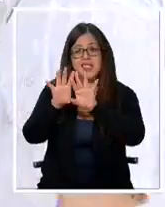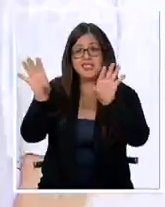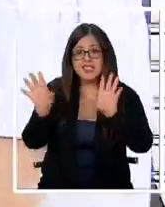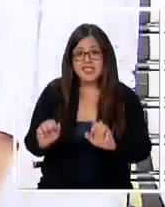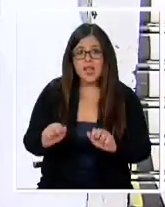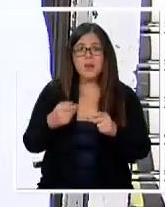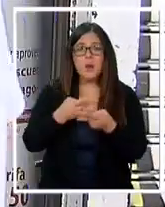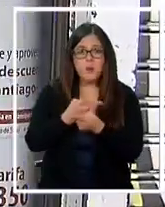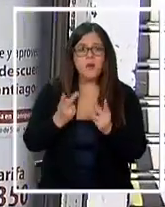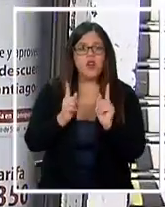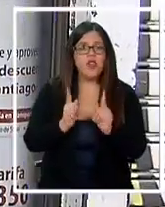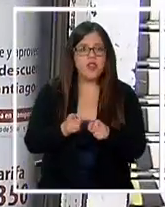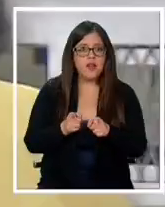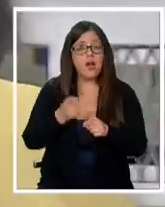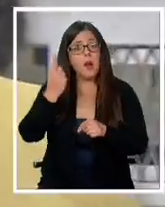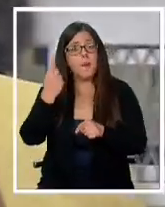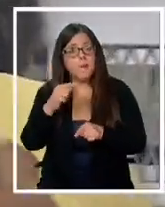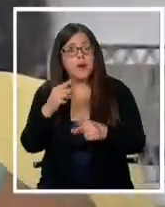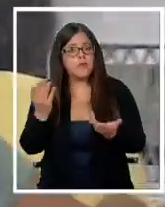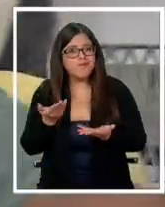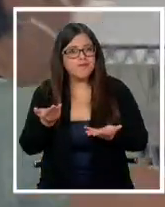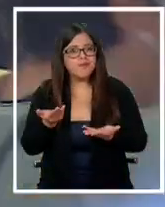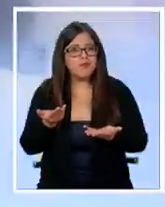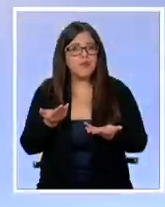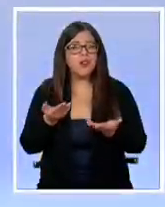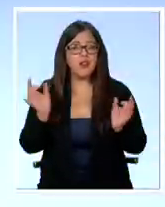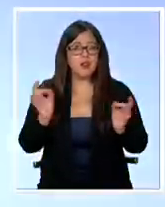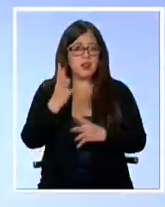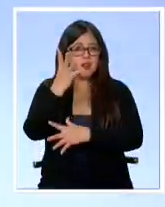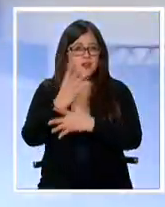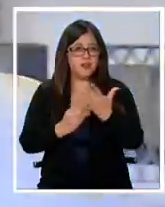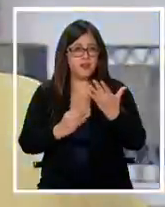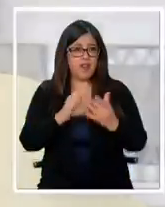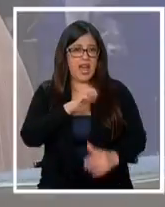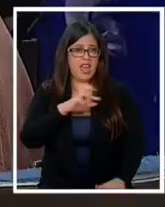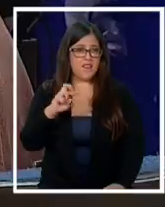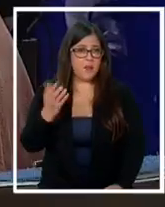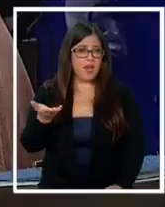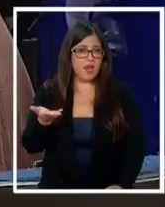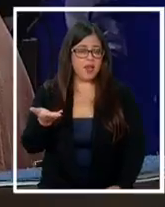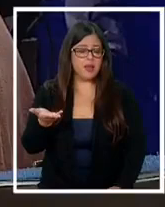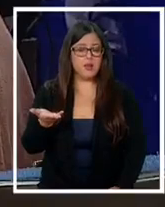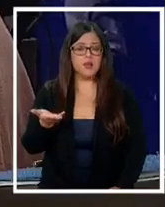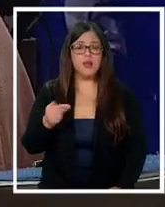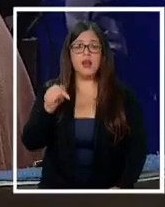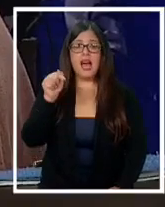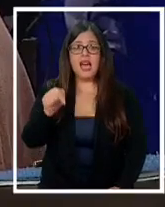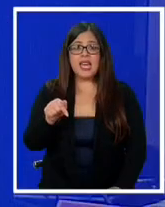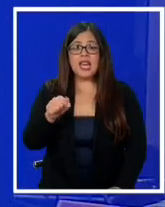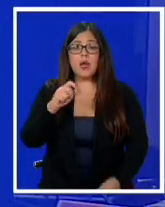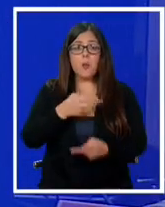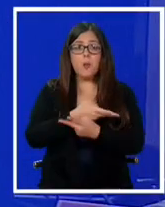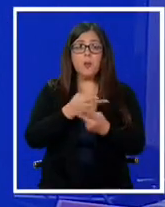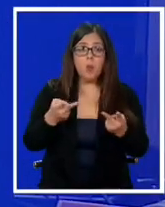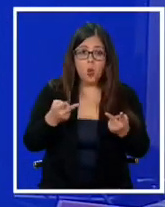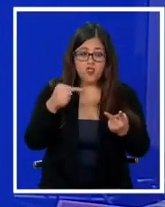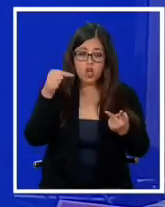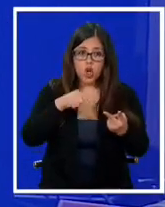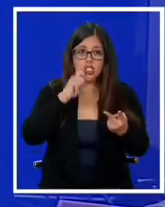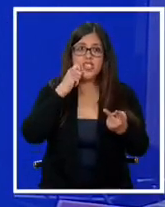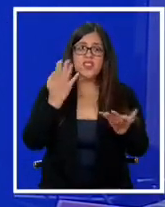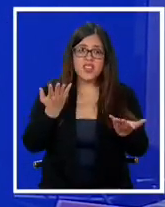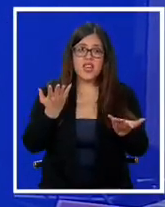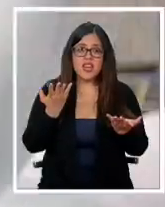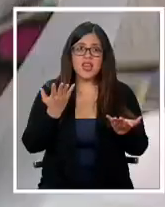sea público pero significa esto el fin de las actuales afp público significa que es de interés